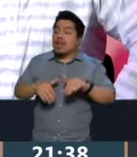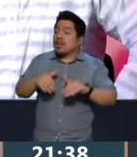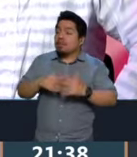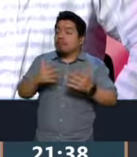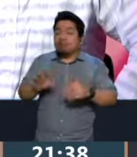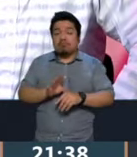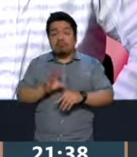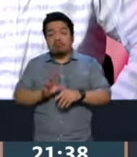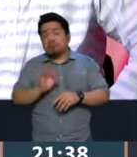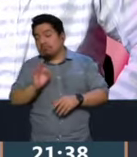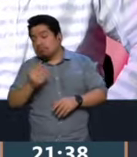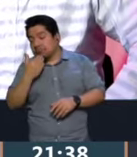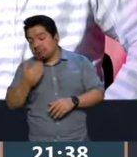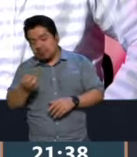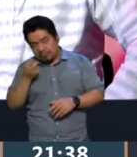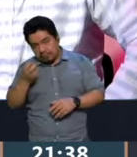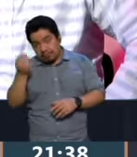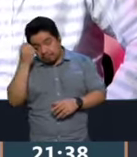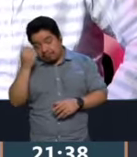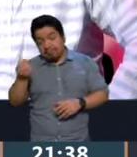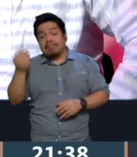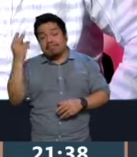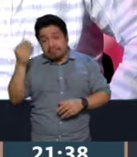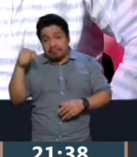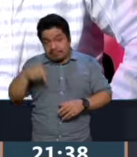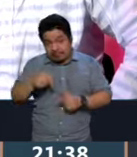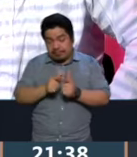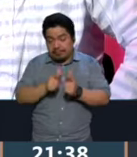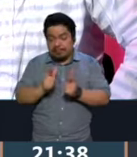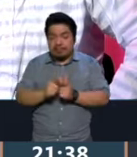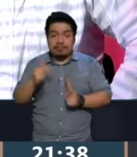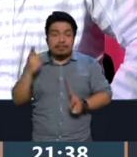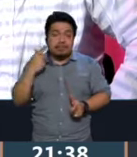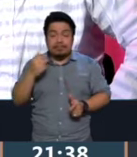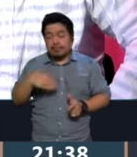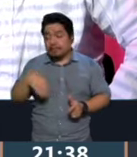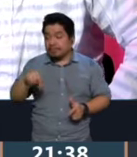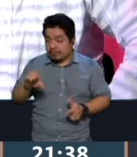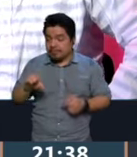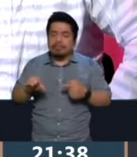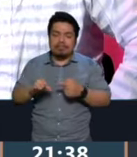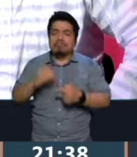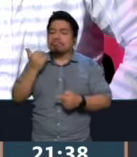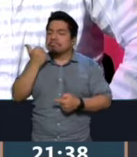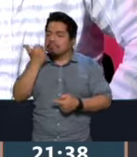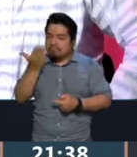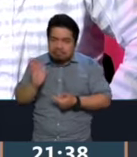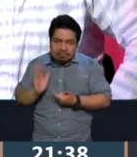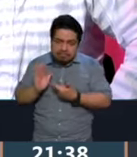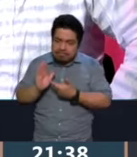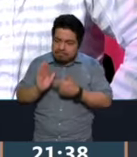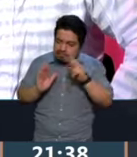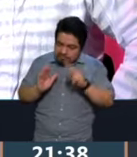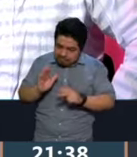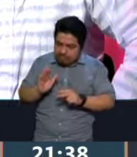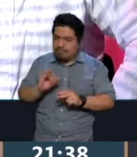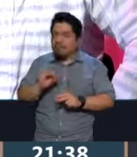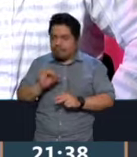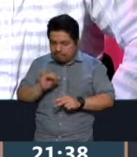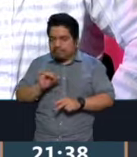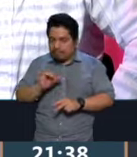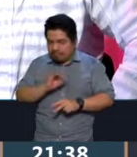sustentable. Creo que eso es lo que se nos ha olvidado y eso es lo que en Movimiento Ciudadano hemos demostrado que queremos llevar a la realidad y que sí se puede, que